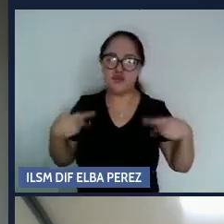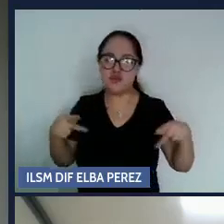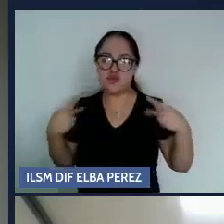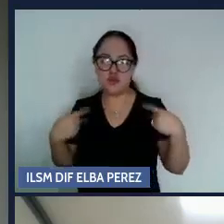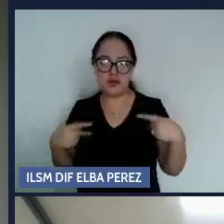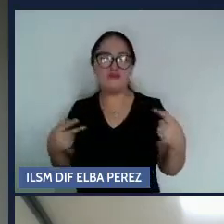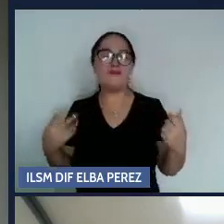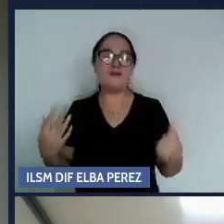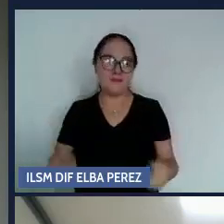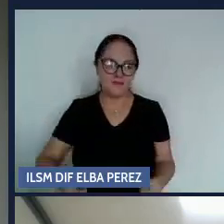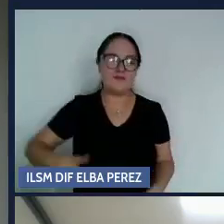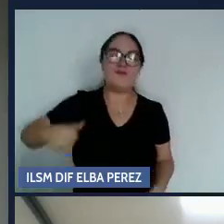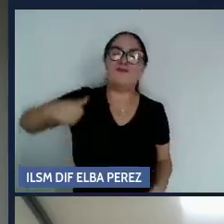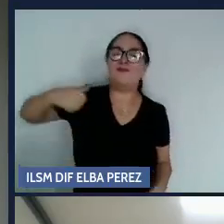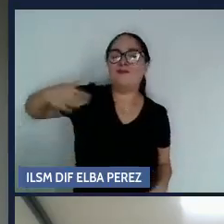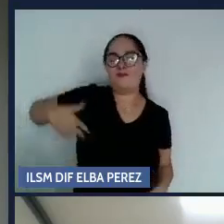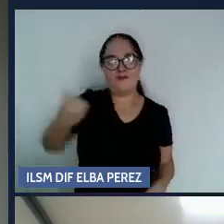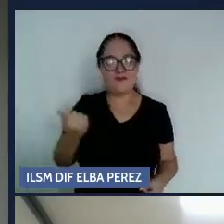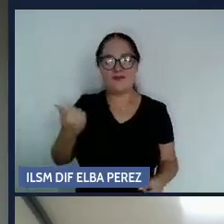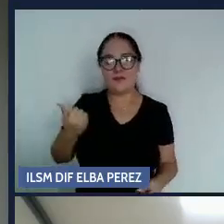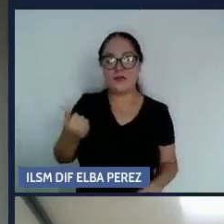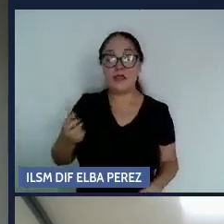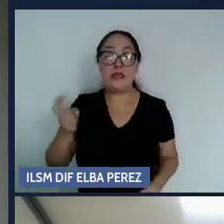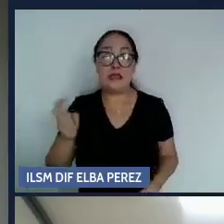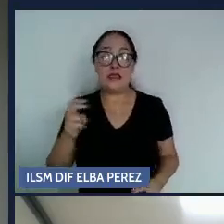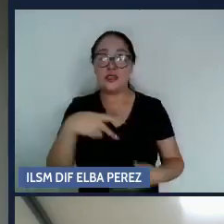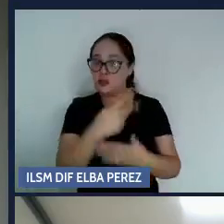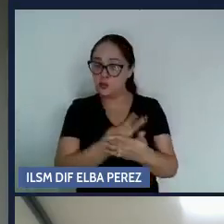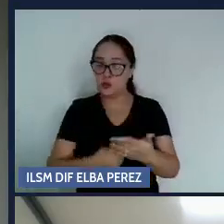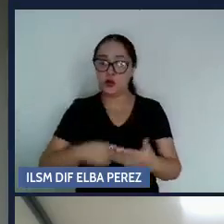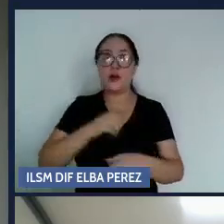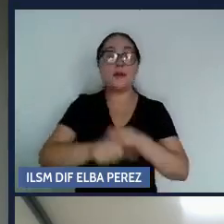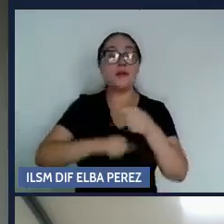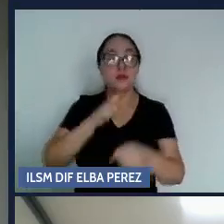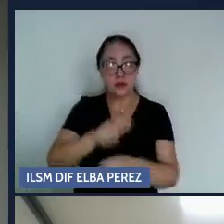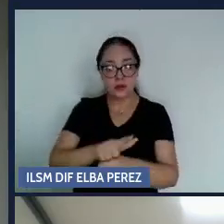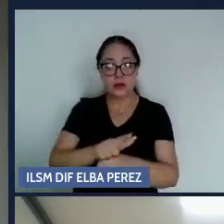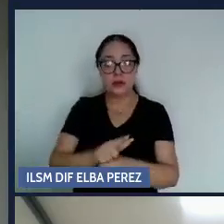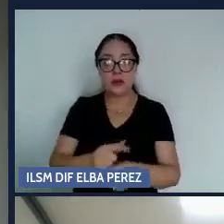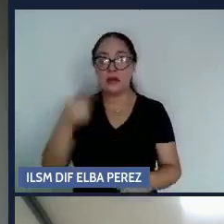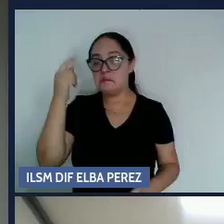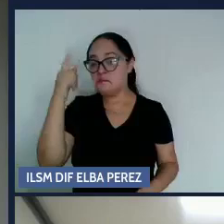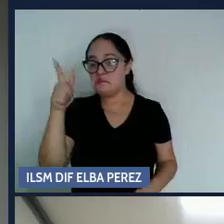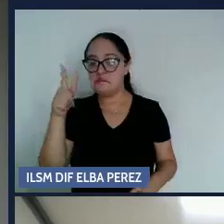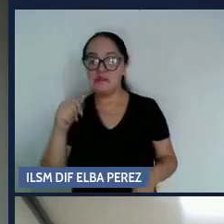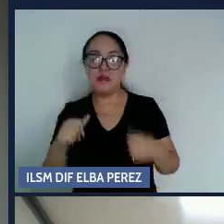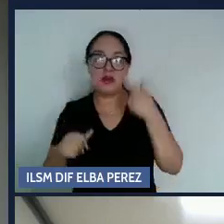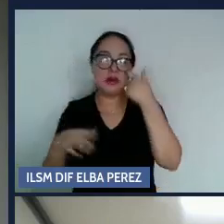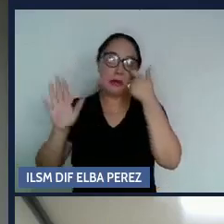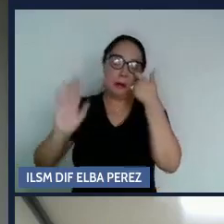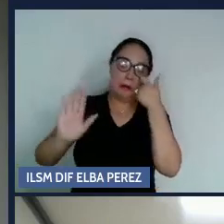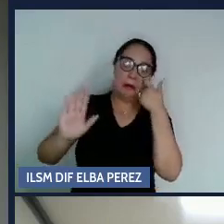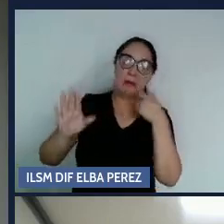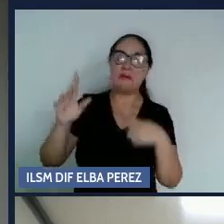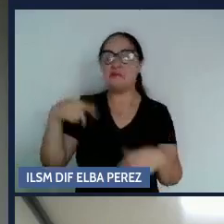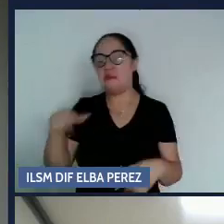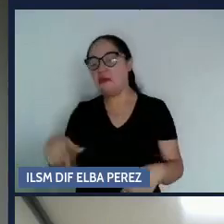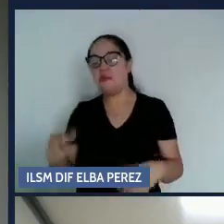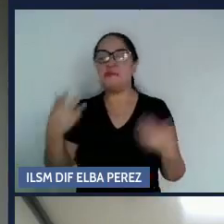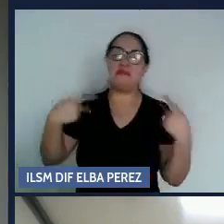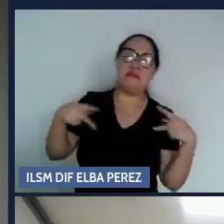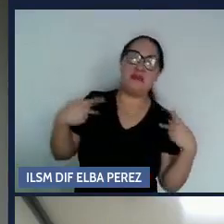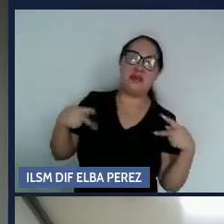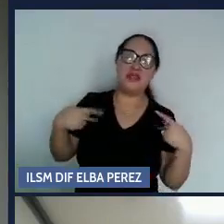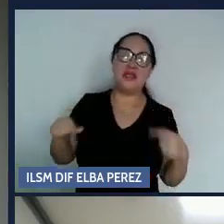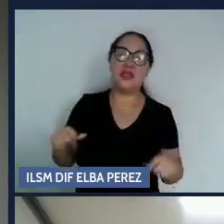para estar amenazando a un grupo vulnerable que está recibiendo un programa social para que vote por